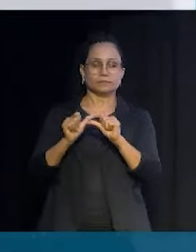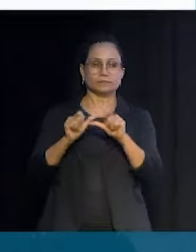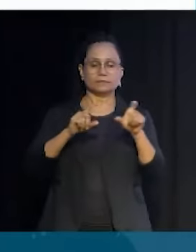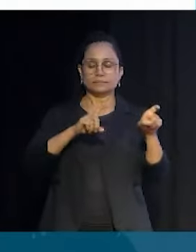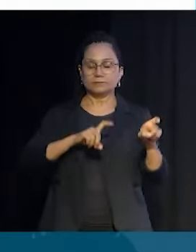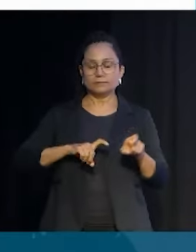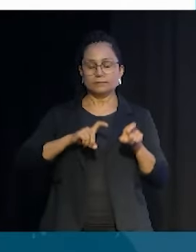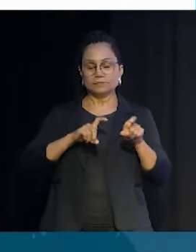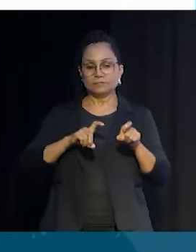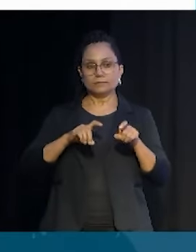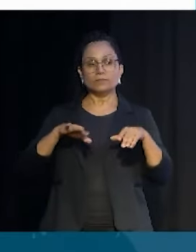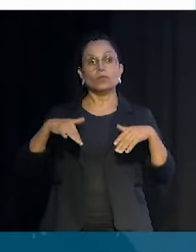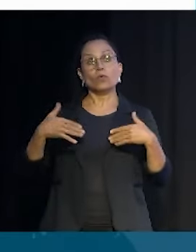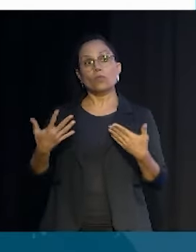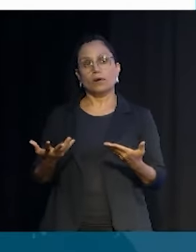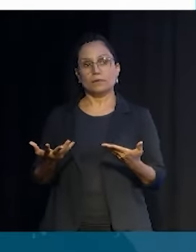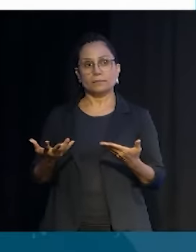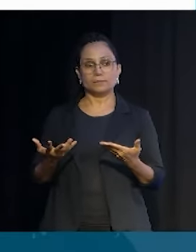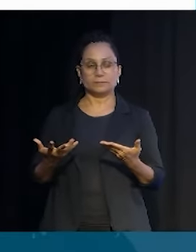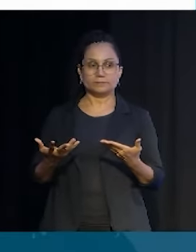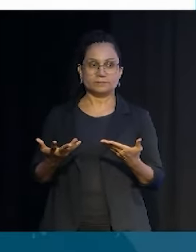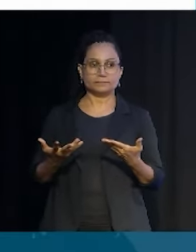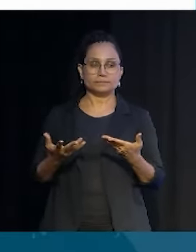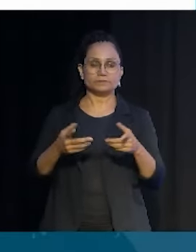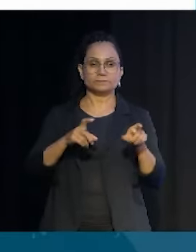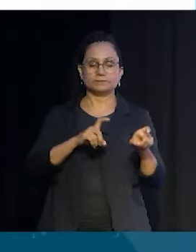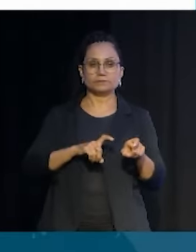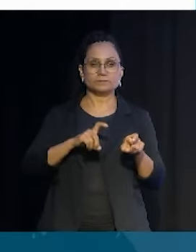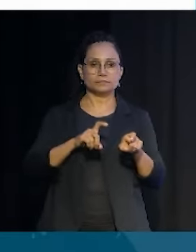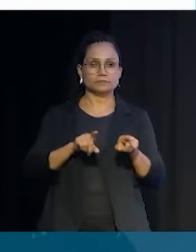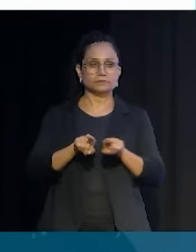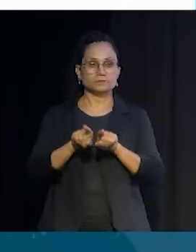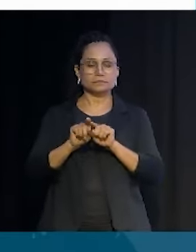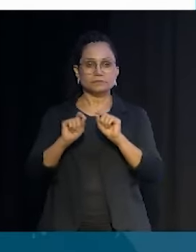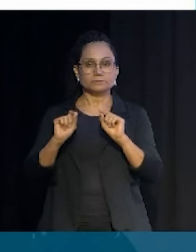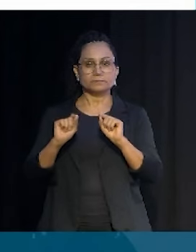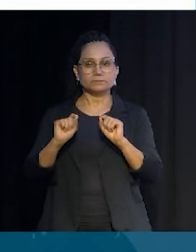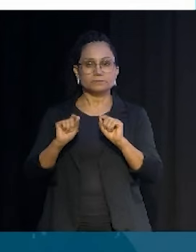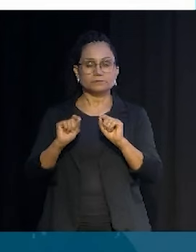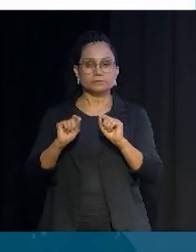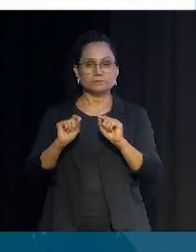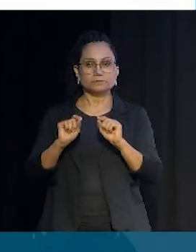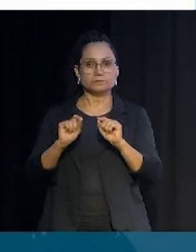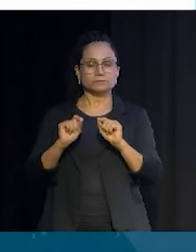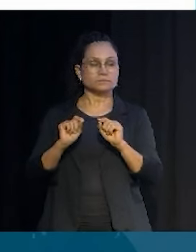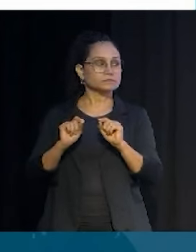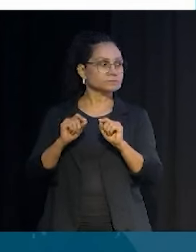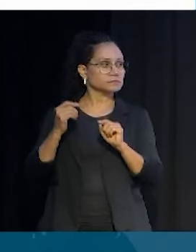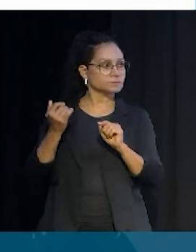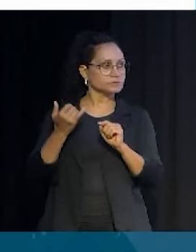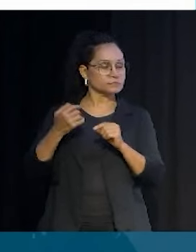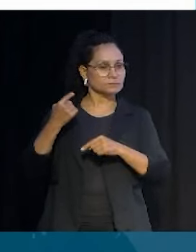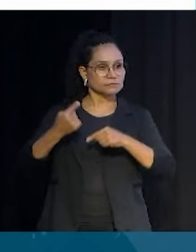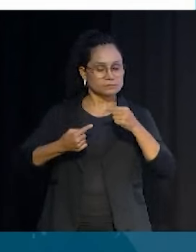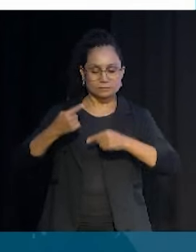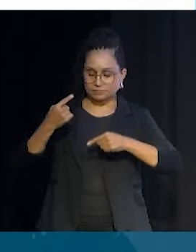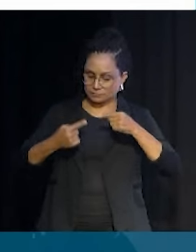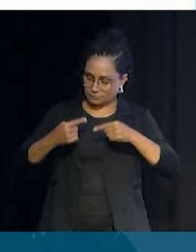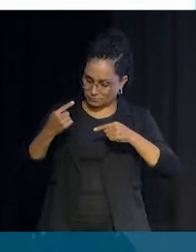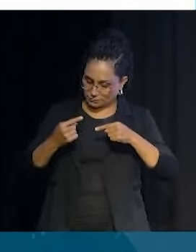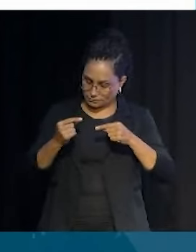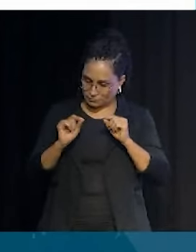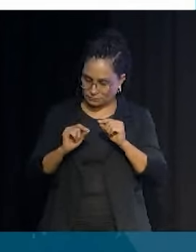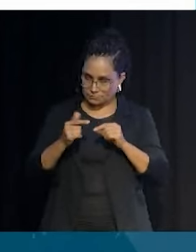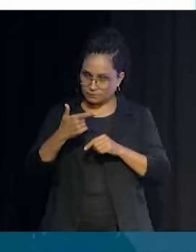mundo entero. Pero ¿cuál agropecuaria? Esta que está aquí. Lo que hay, creo que es fundamental en esta